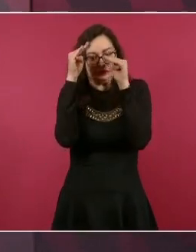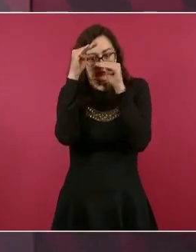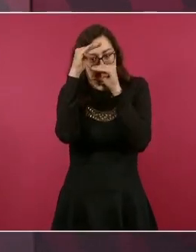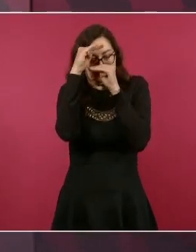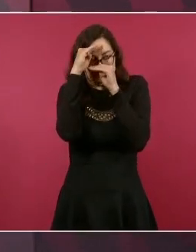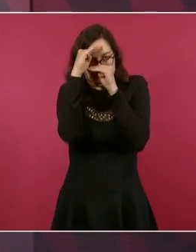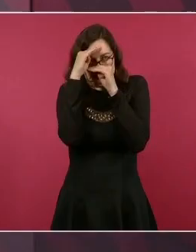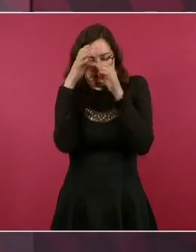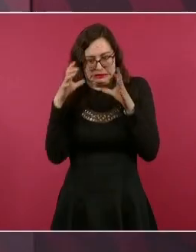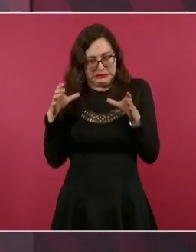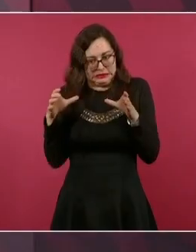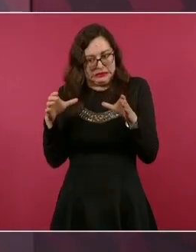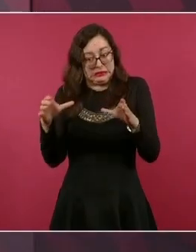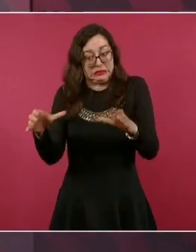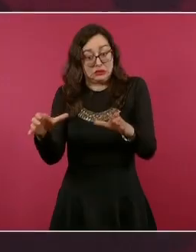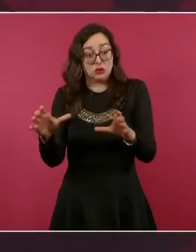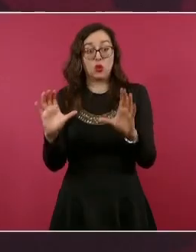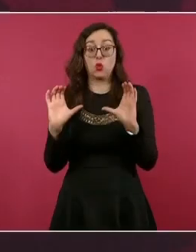actitudes